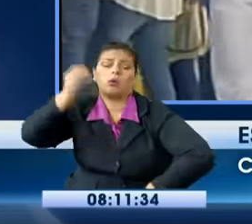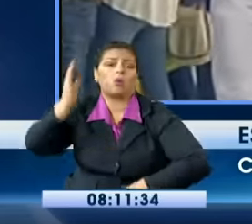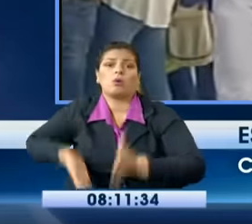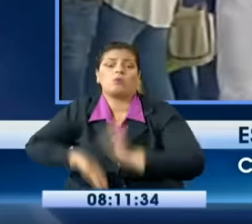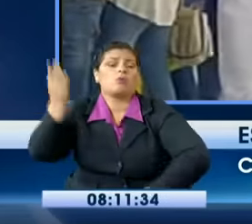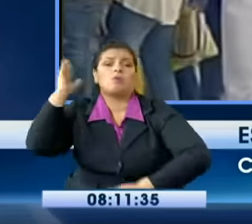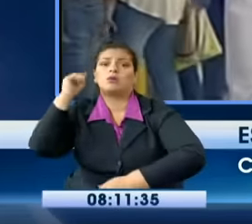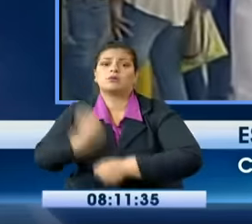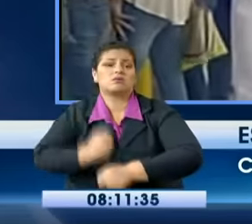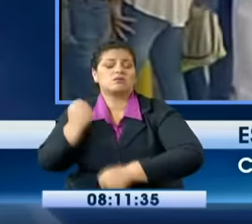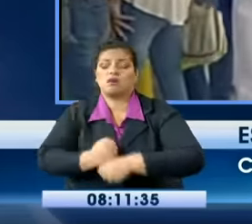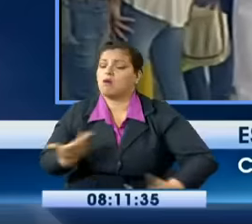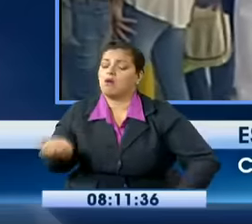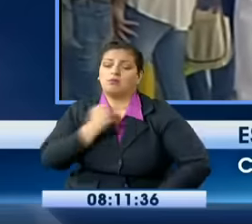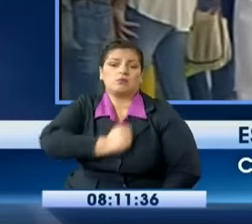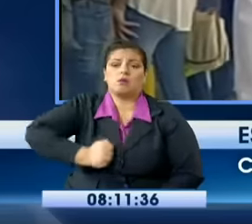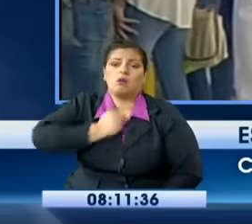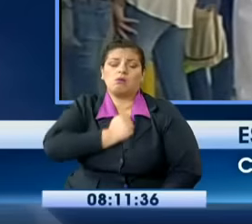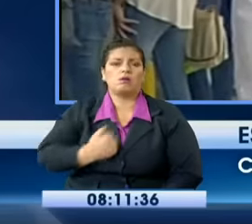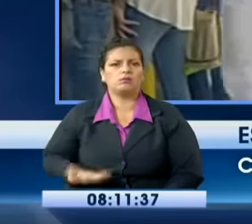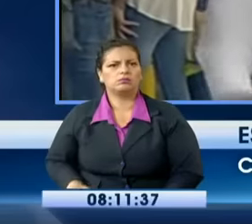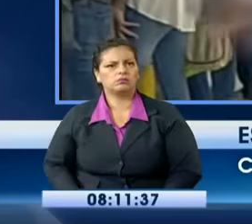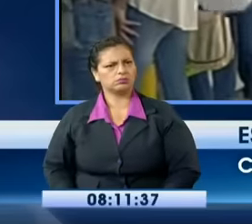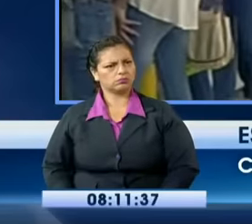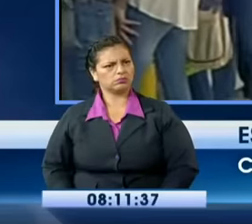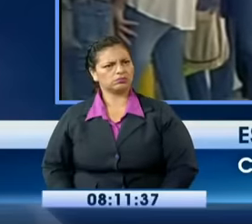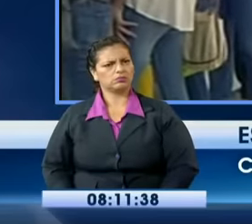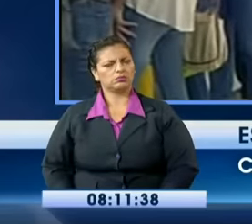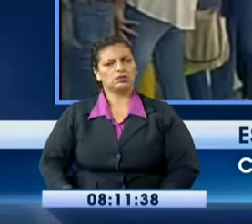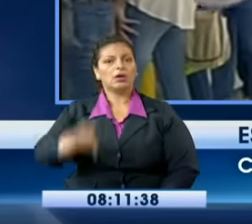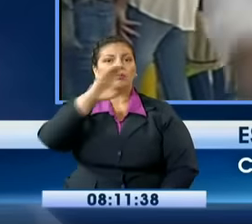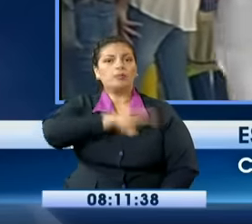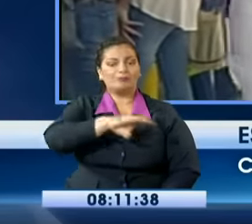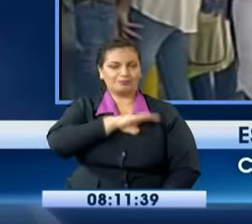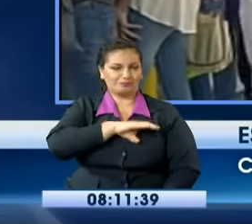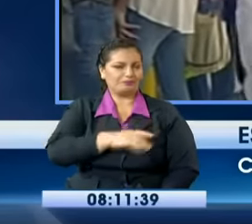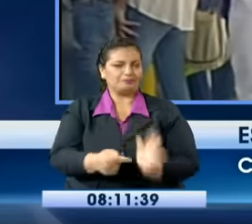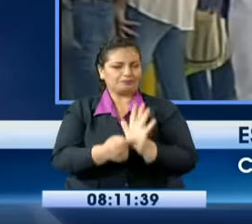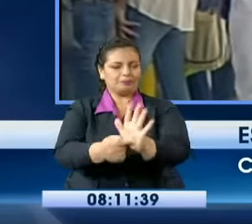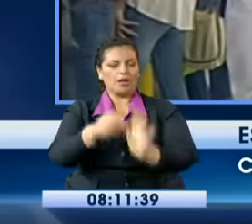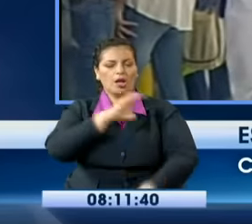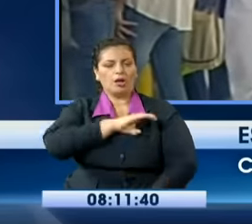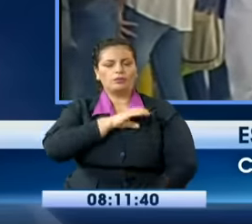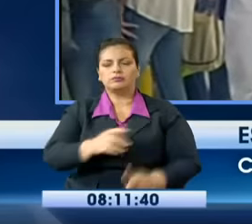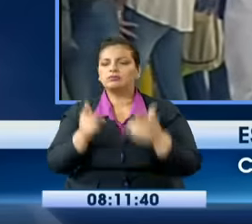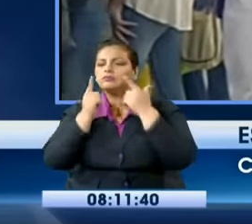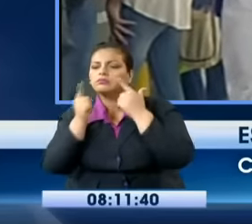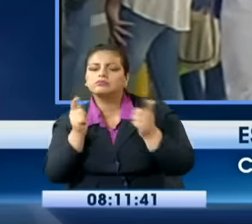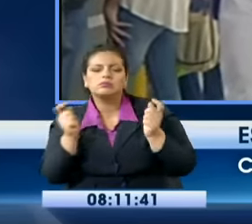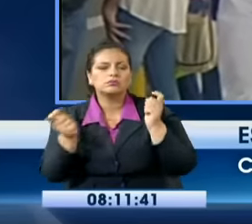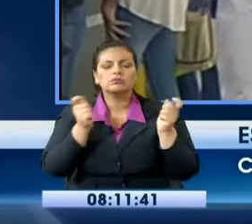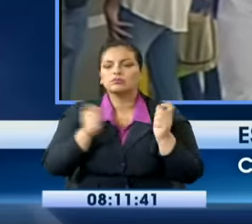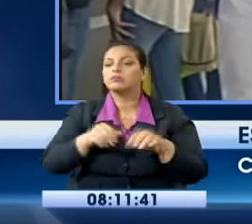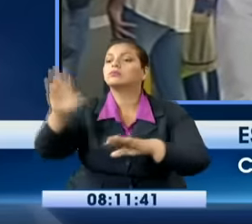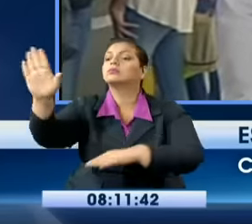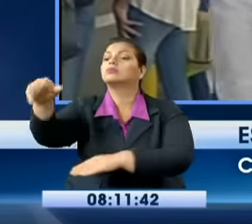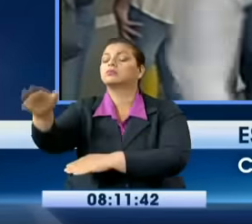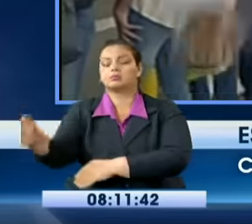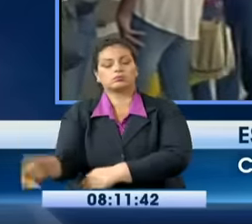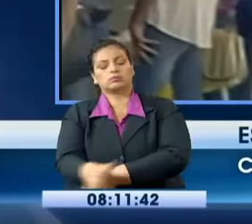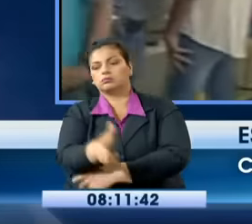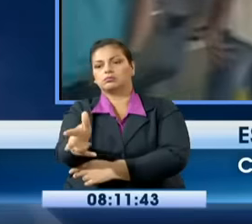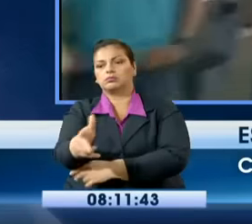que ir a tal parte, ¿qué pasa con los controles de la policía? La policía se esfuerza por darnos seguridad. Le hacen un control y te pones bravo porque dice que llegas